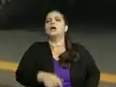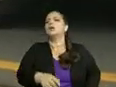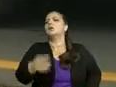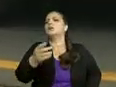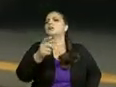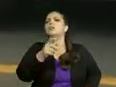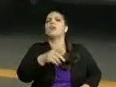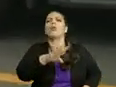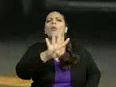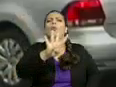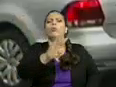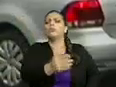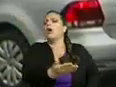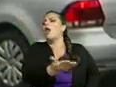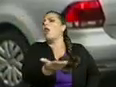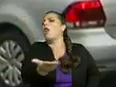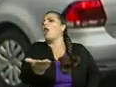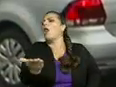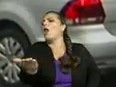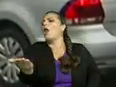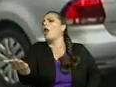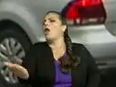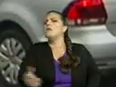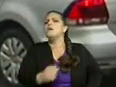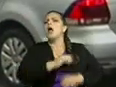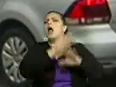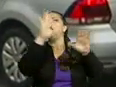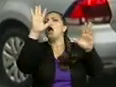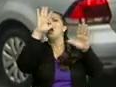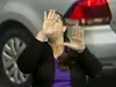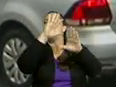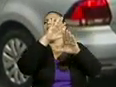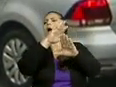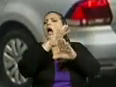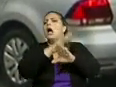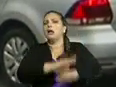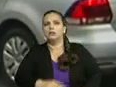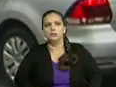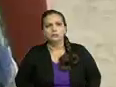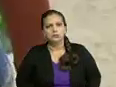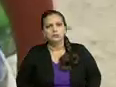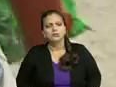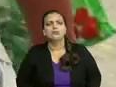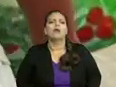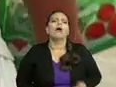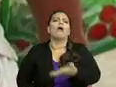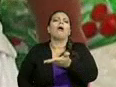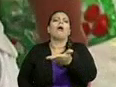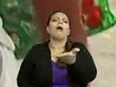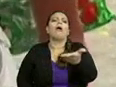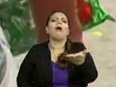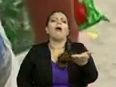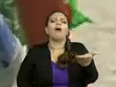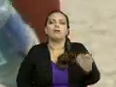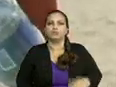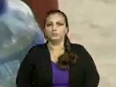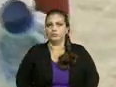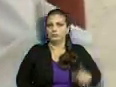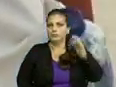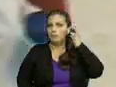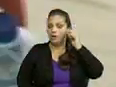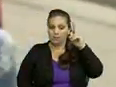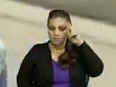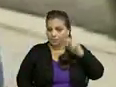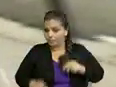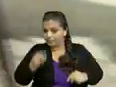muchos durante diciembre, la ciudadana también llevaba a sus 2 hijos menores de edad. Les entregaba caramelos para que también se